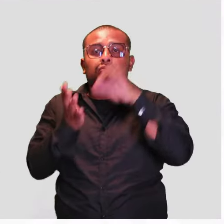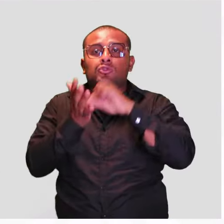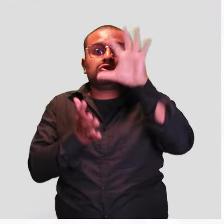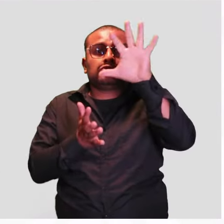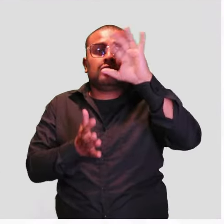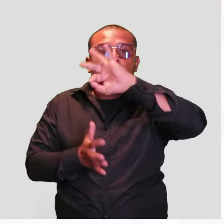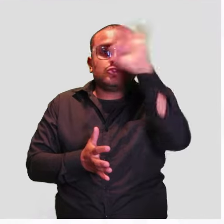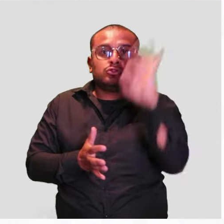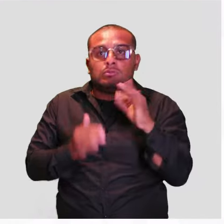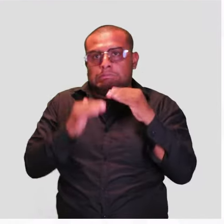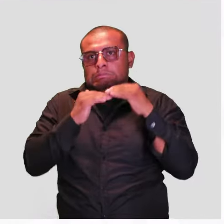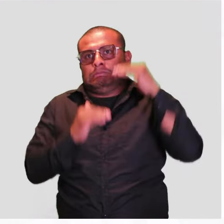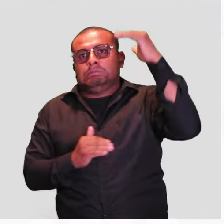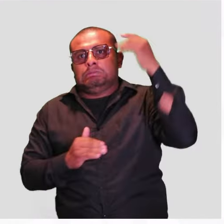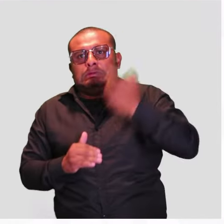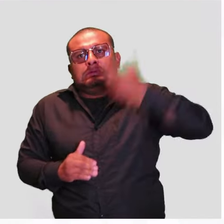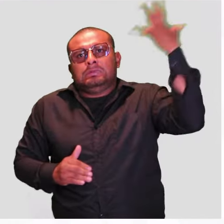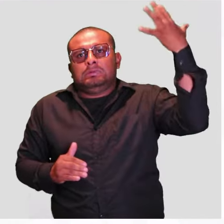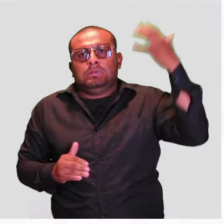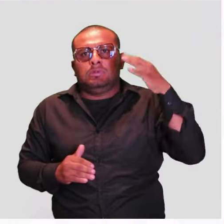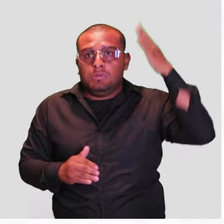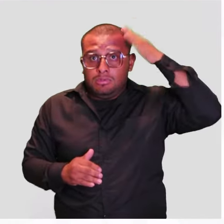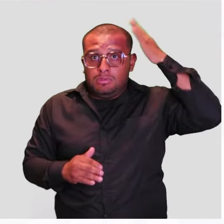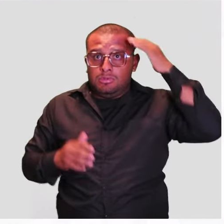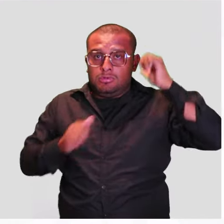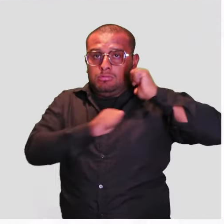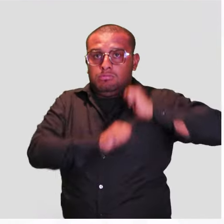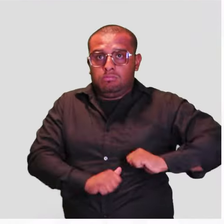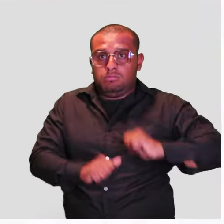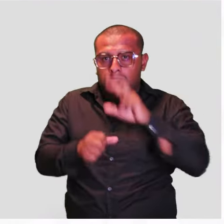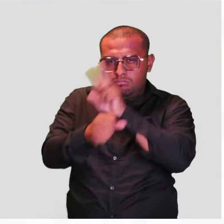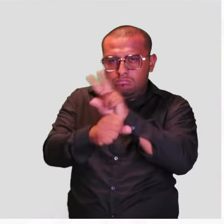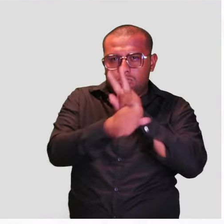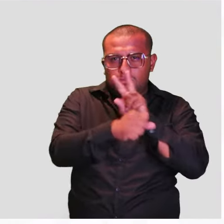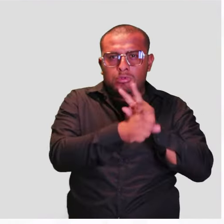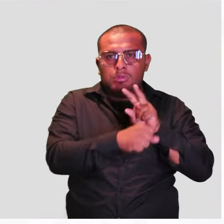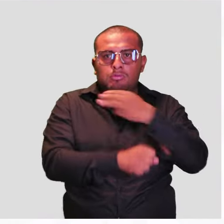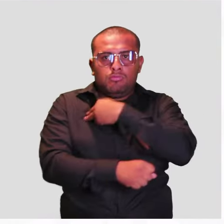la autoridad fiscalizadora hizo las observaciones correspondientes al municipio